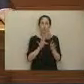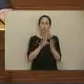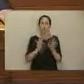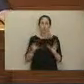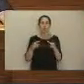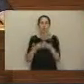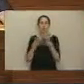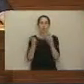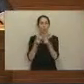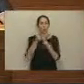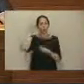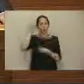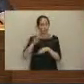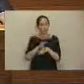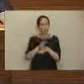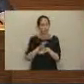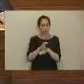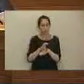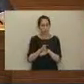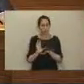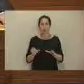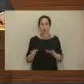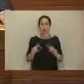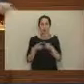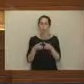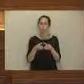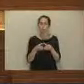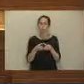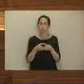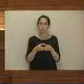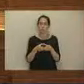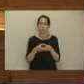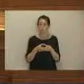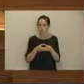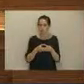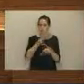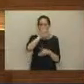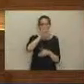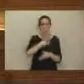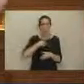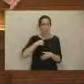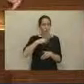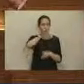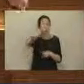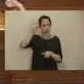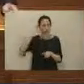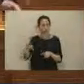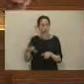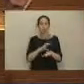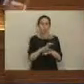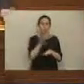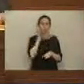miembros de otras consejerías, en una reunión de, ya digo, de otras comunidades autónomas, ya anunció